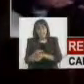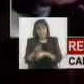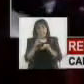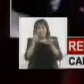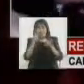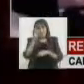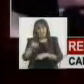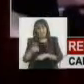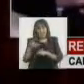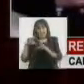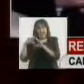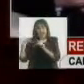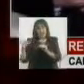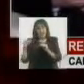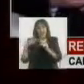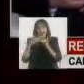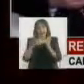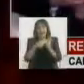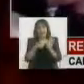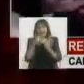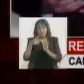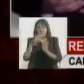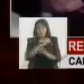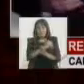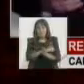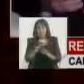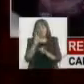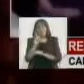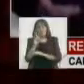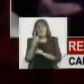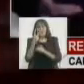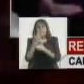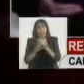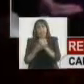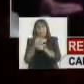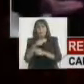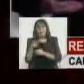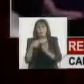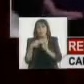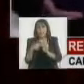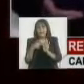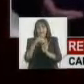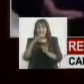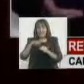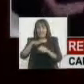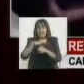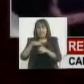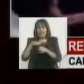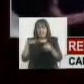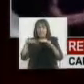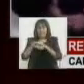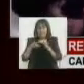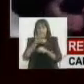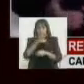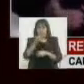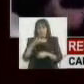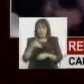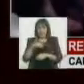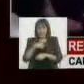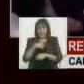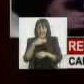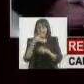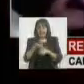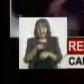Costa Rica, Nicaragua han hecho oficiales, donde en ambos se mostraba este territorio invadido como costarricense.